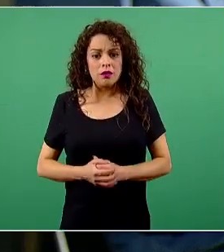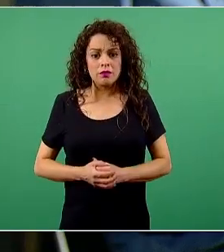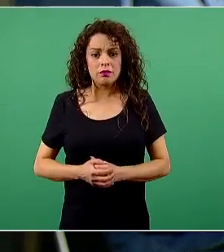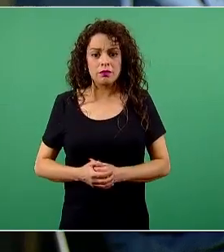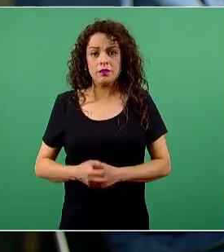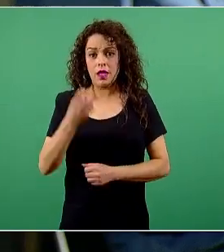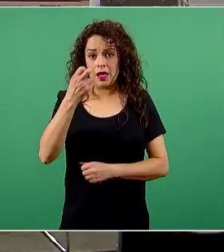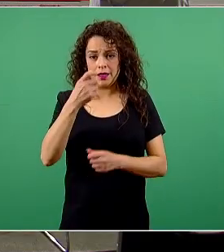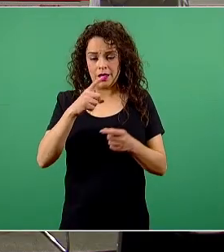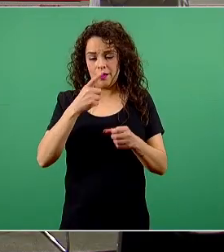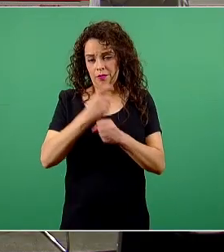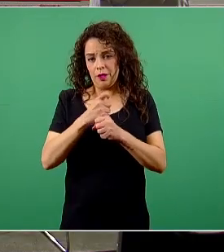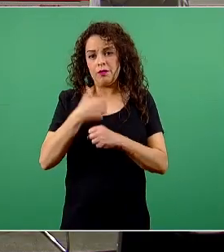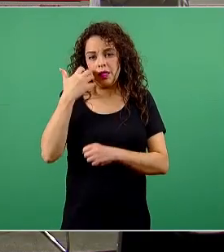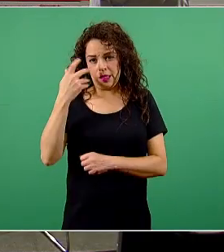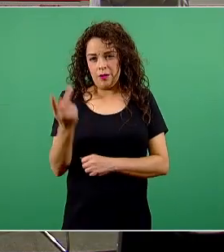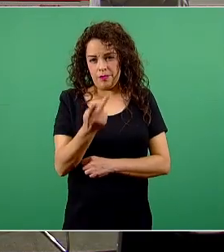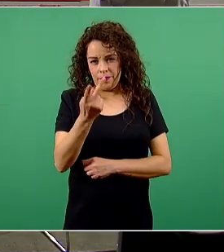Esa es la primera.